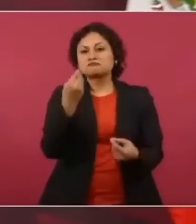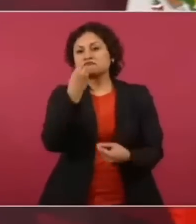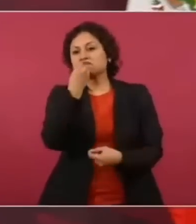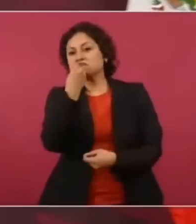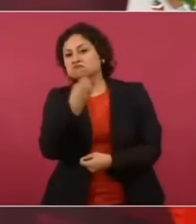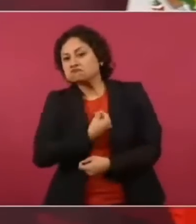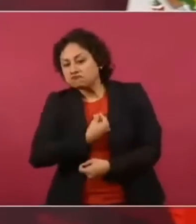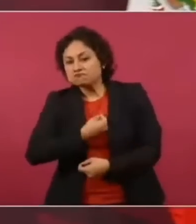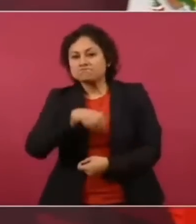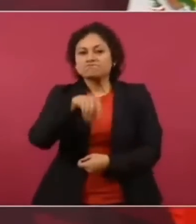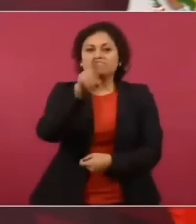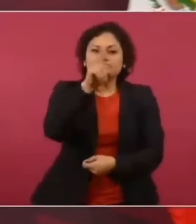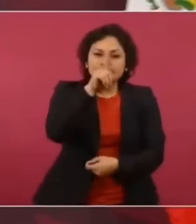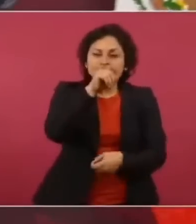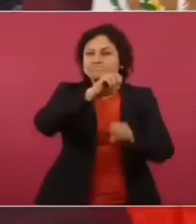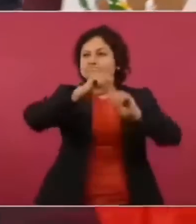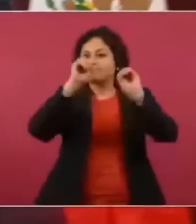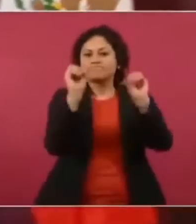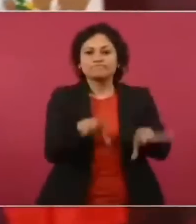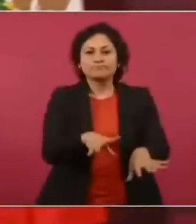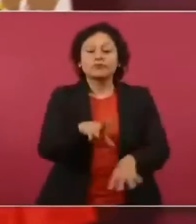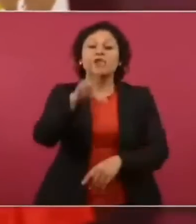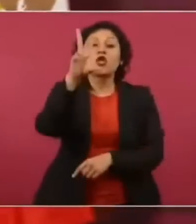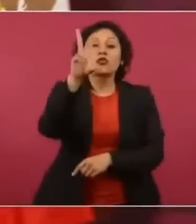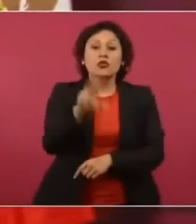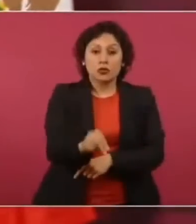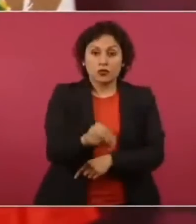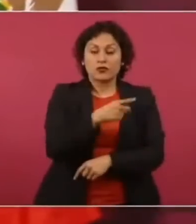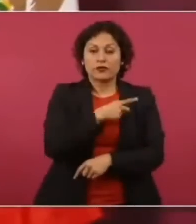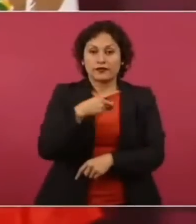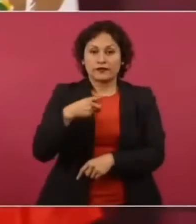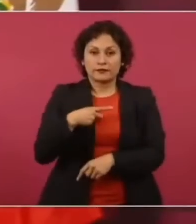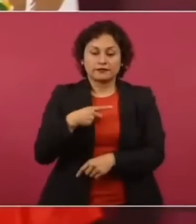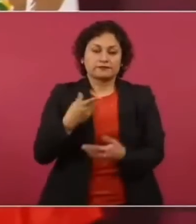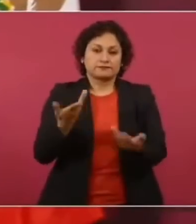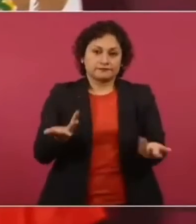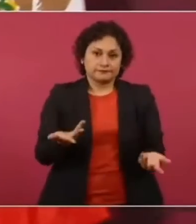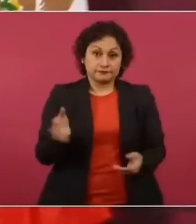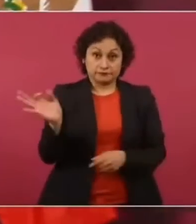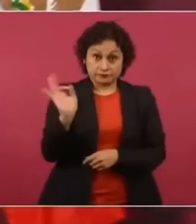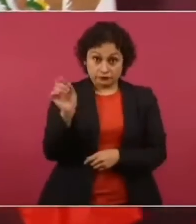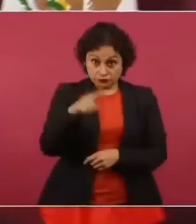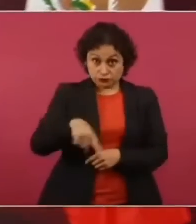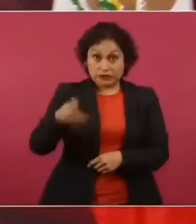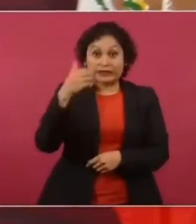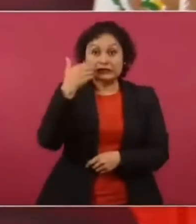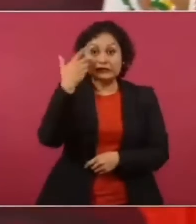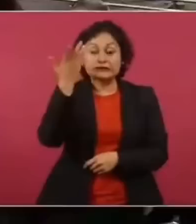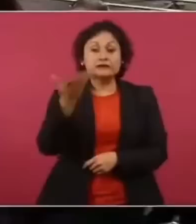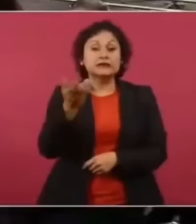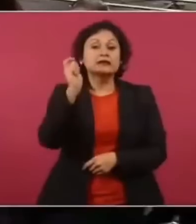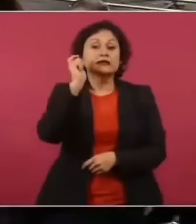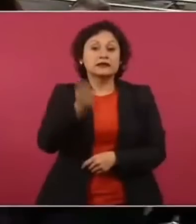Y para buscar una salida de fondo, ahora sí como